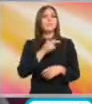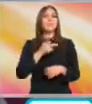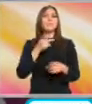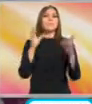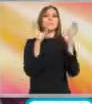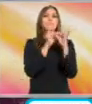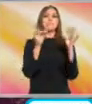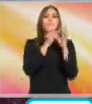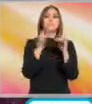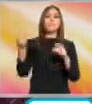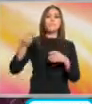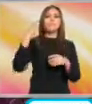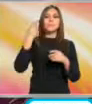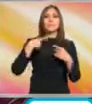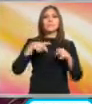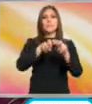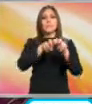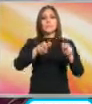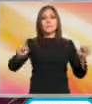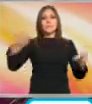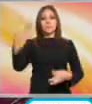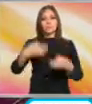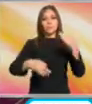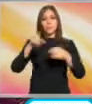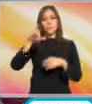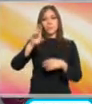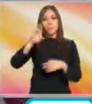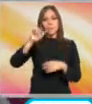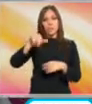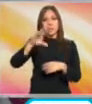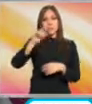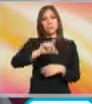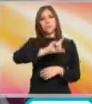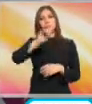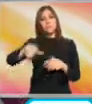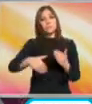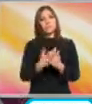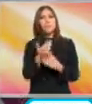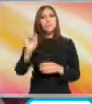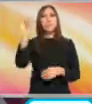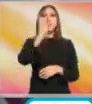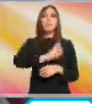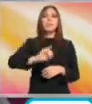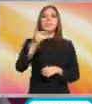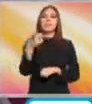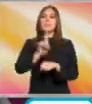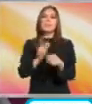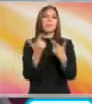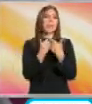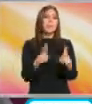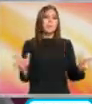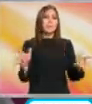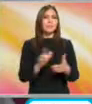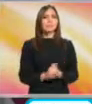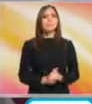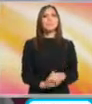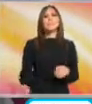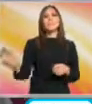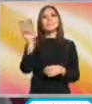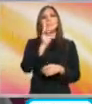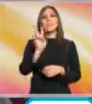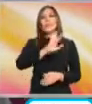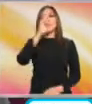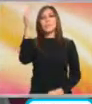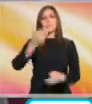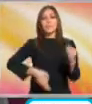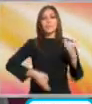ante un jurado en la isla de Tlilac, que está en Cuemanco. El jueves es día libre y el viernes es la